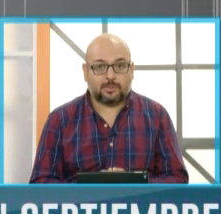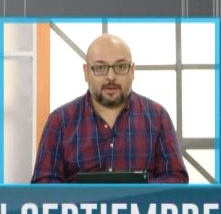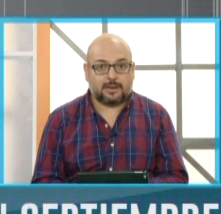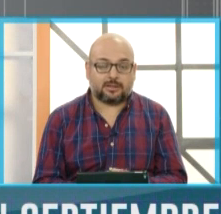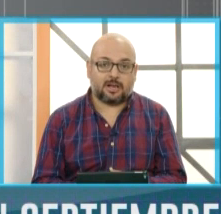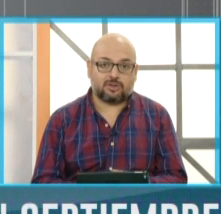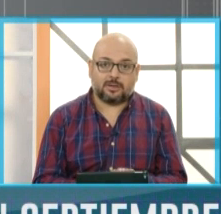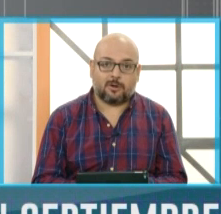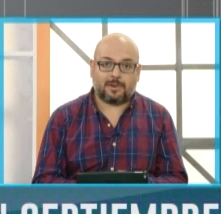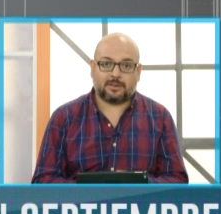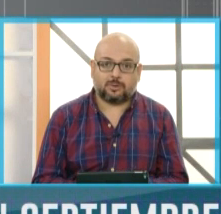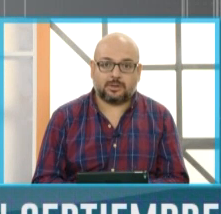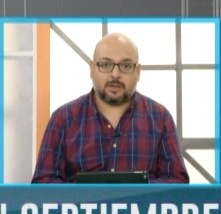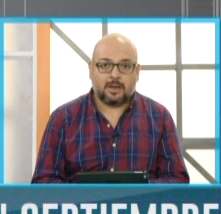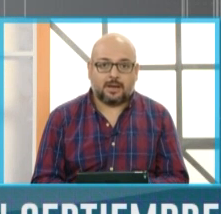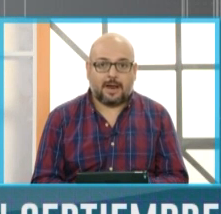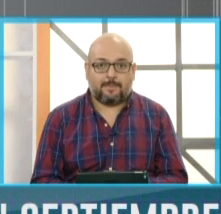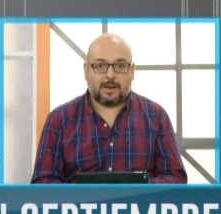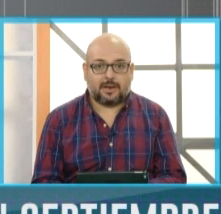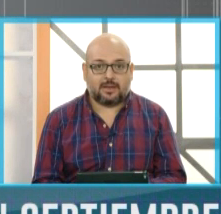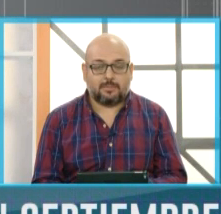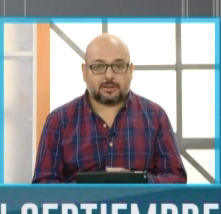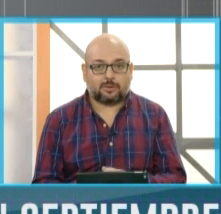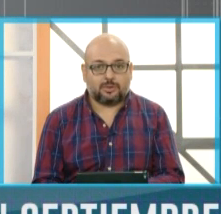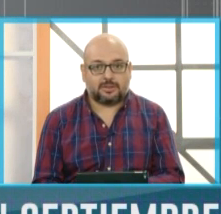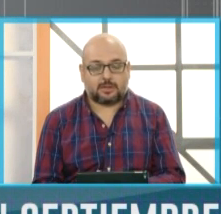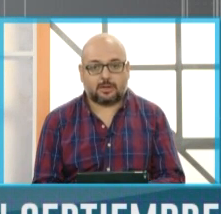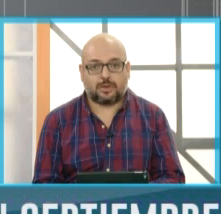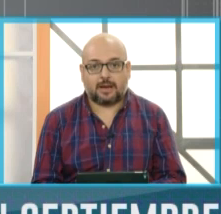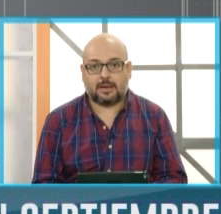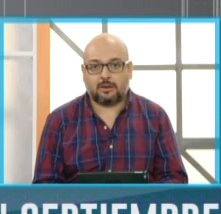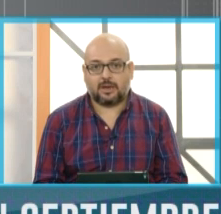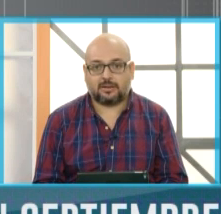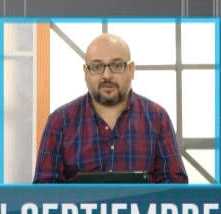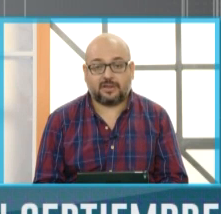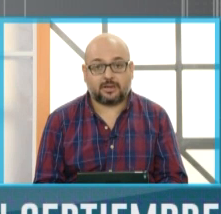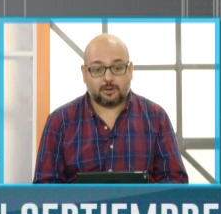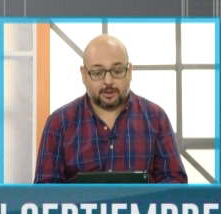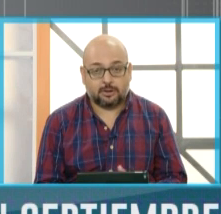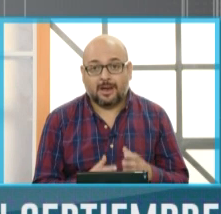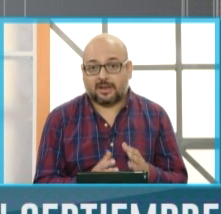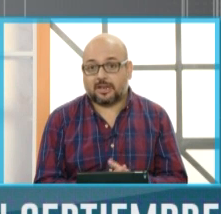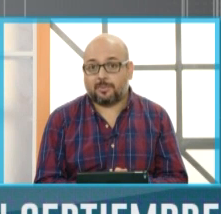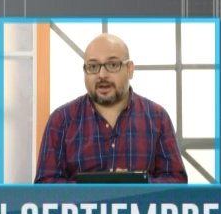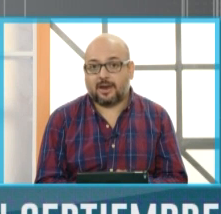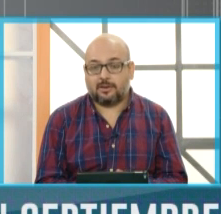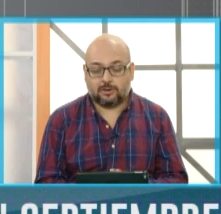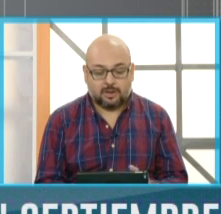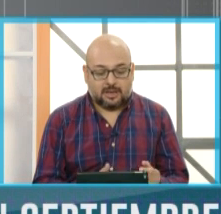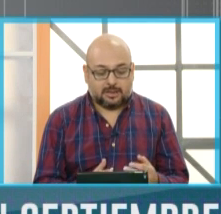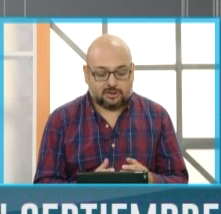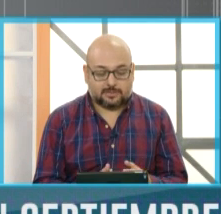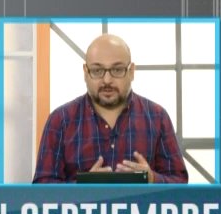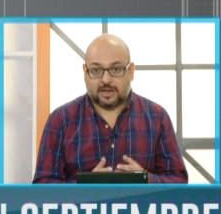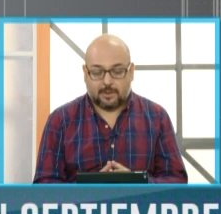ejemplo, tomaban, en este caso, alguien compartió en Twitter las palabras de Mirta Tundis, que es una legisladora del Frente Renovador, que salió por la radio,